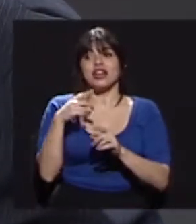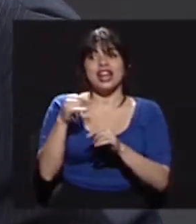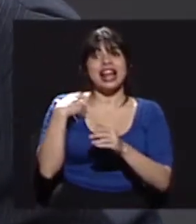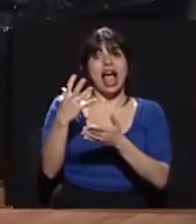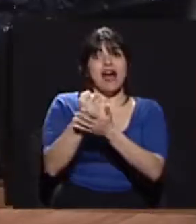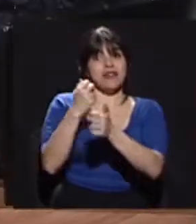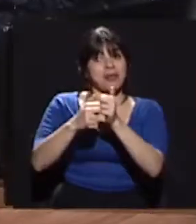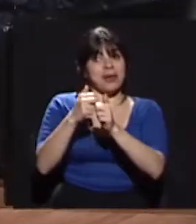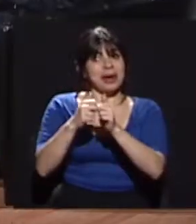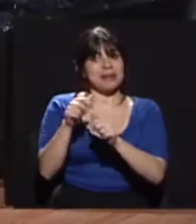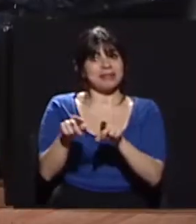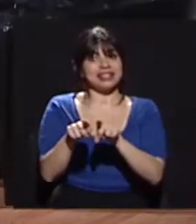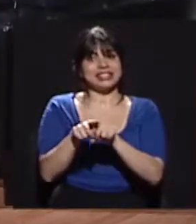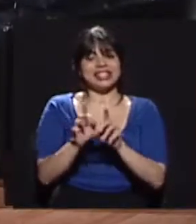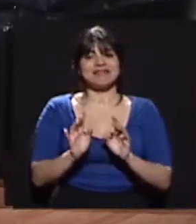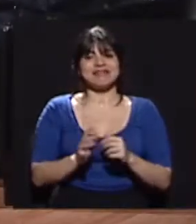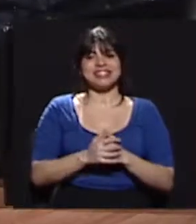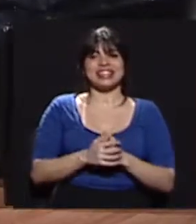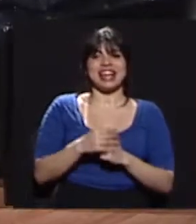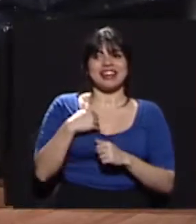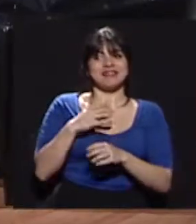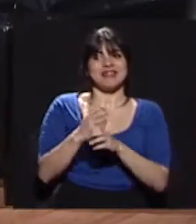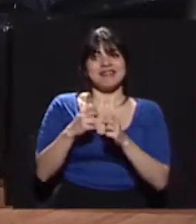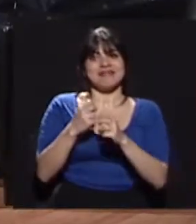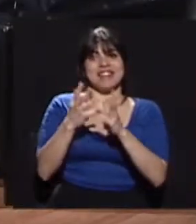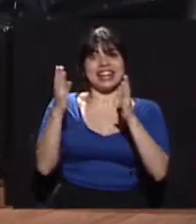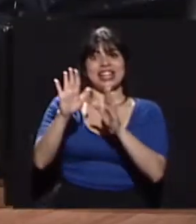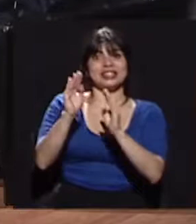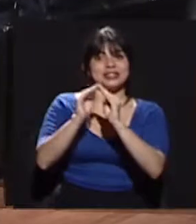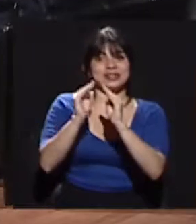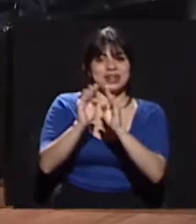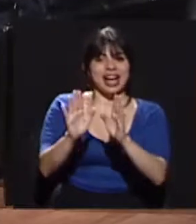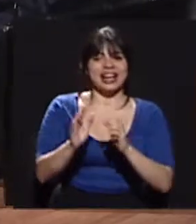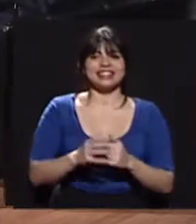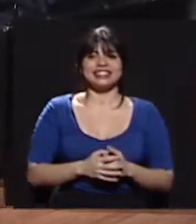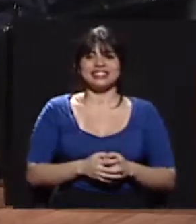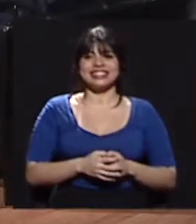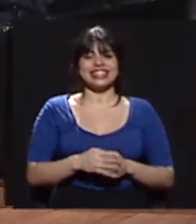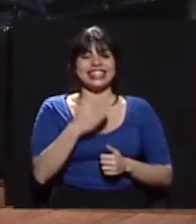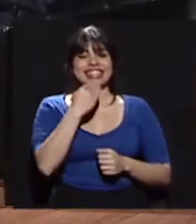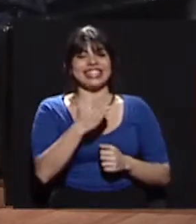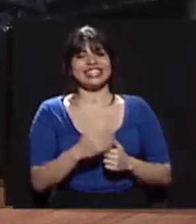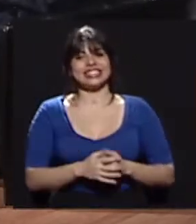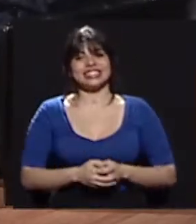problemas en la casa gracias